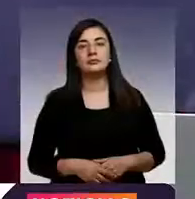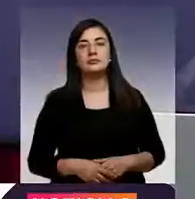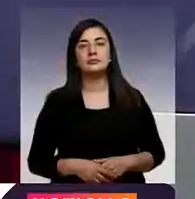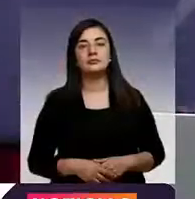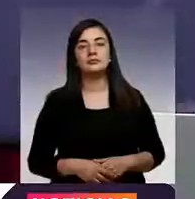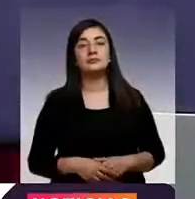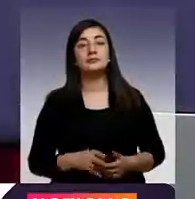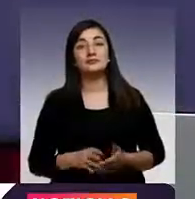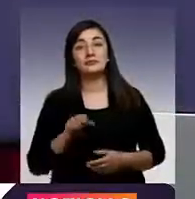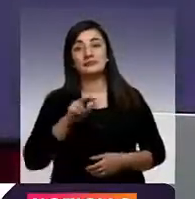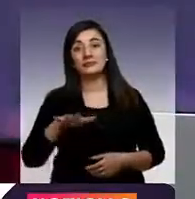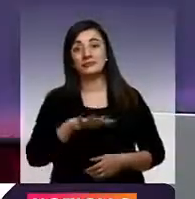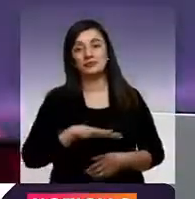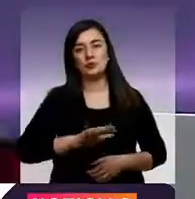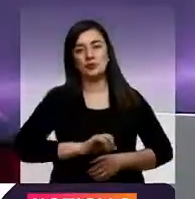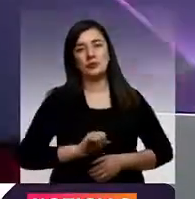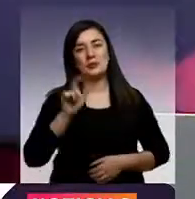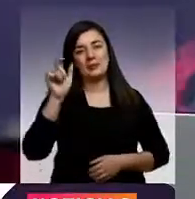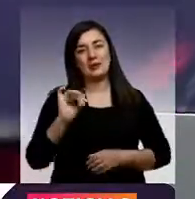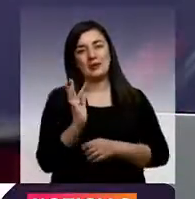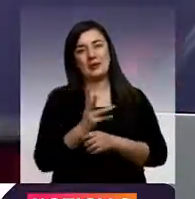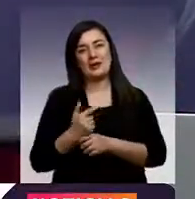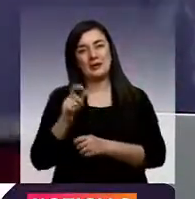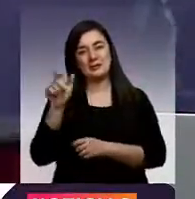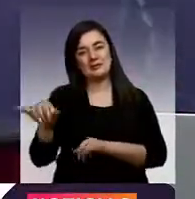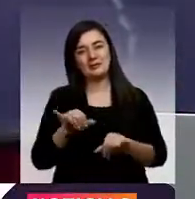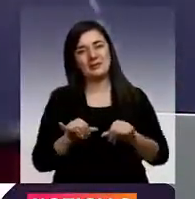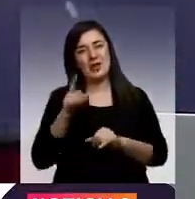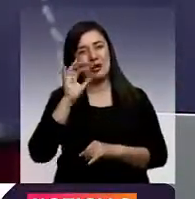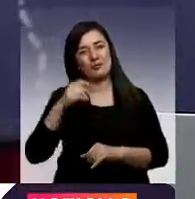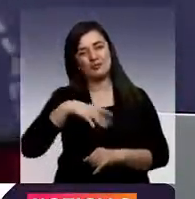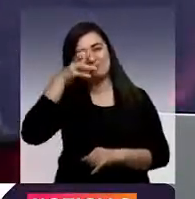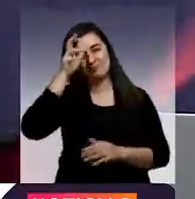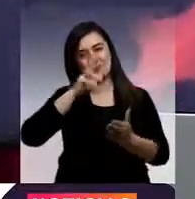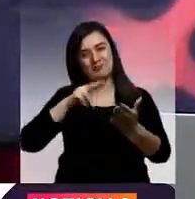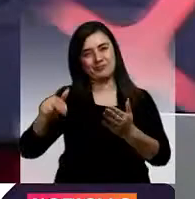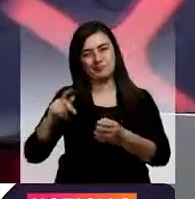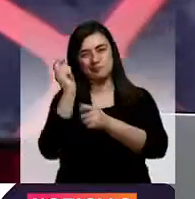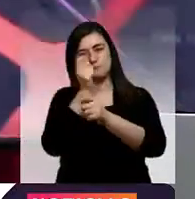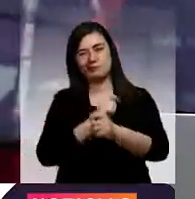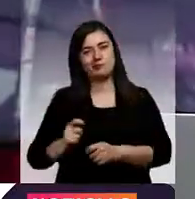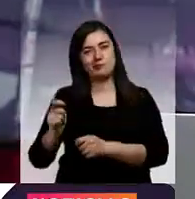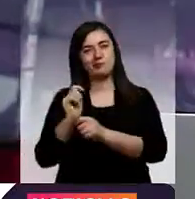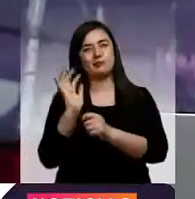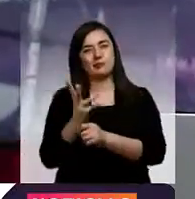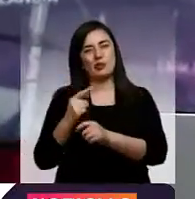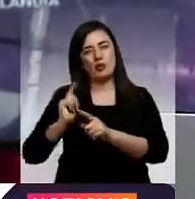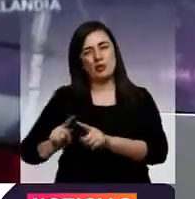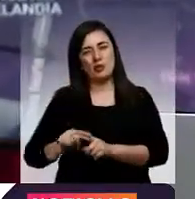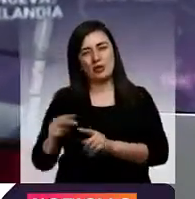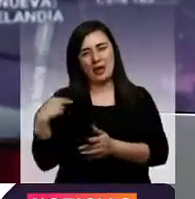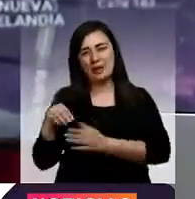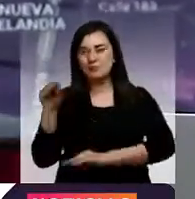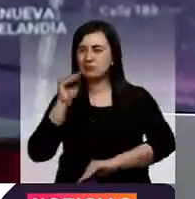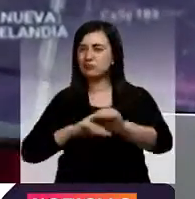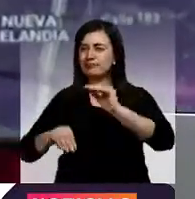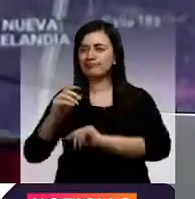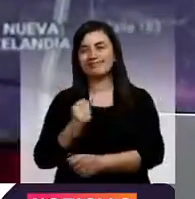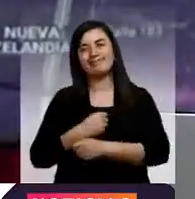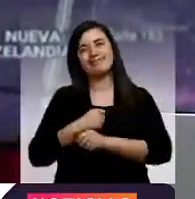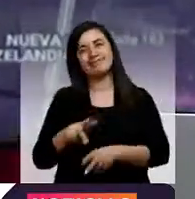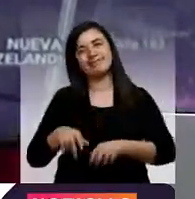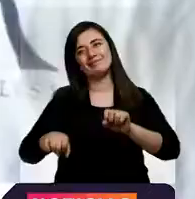En el sur de la capital vive el artista de la bicicleta, un pintor y escultor que plasma en cada una de sus obras el amor que tiene por el caballito de acero.